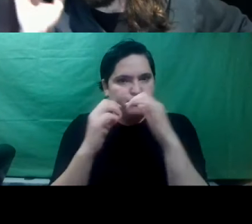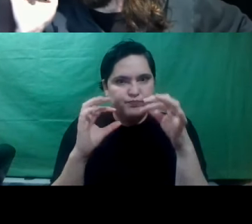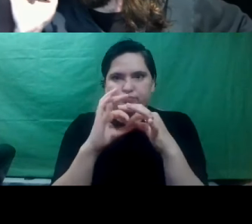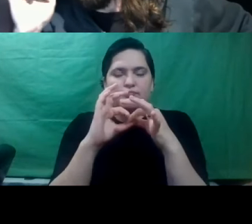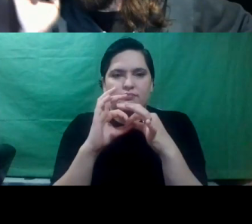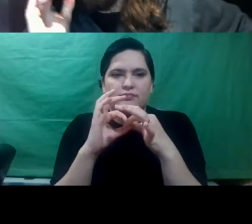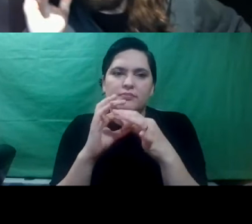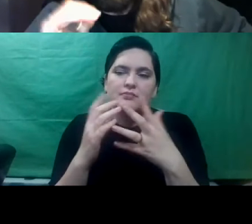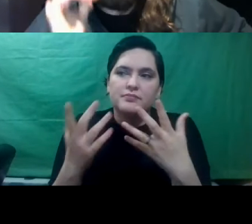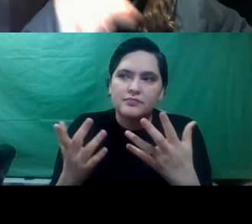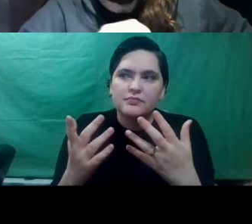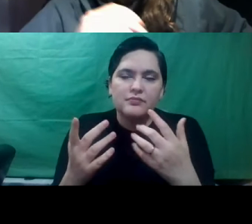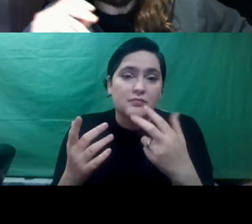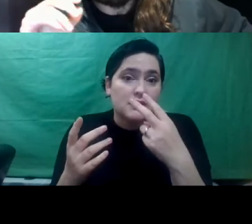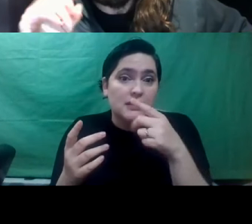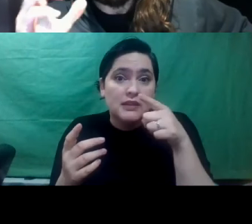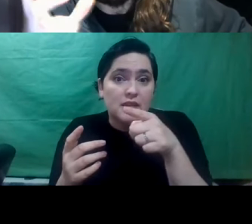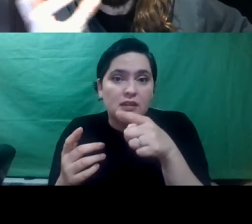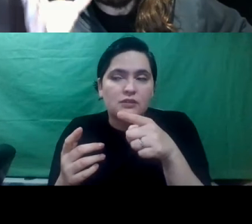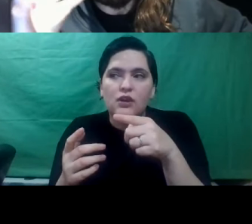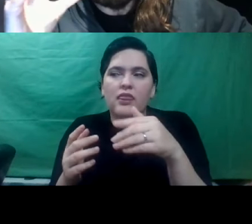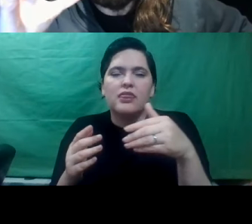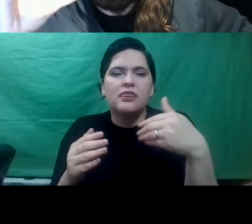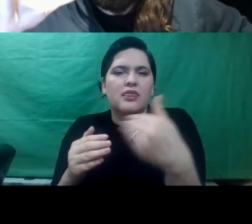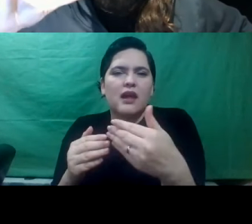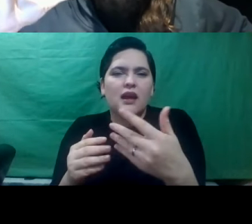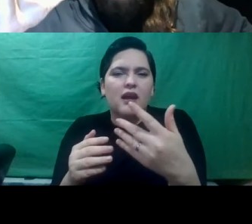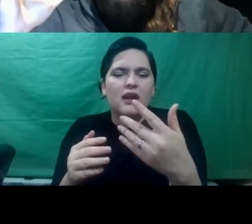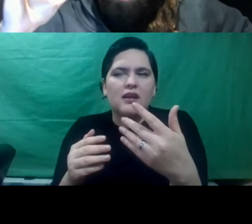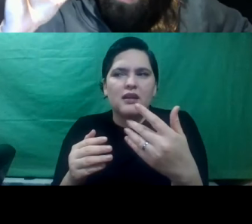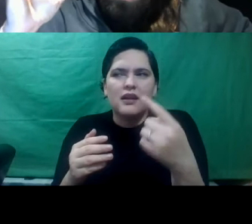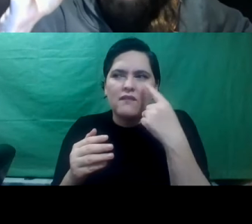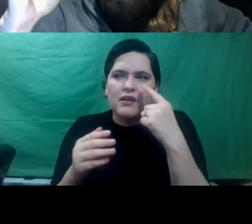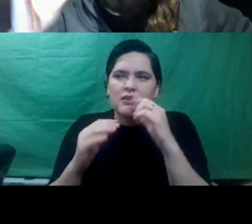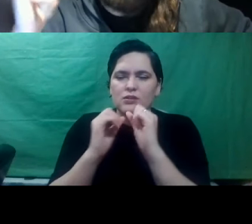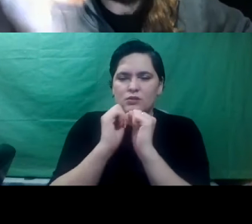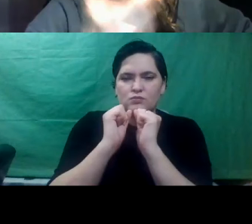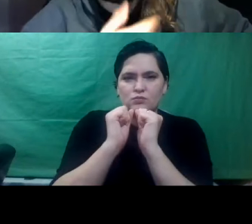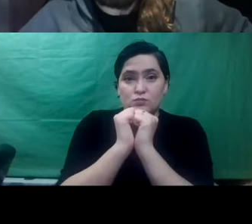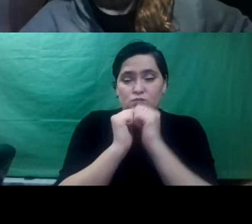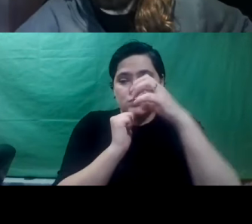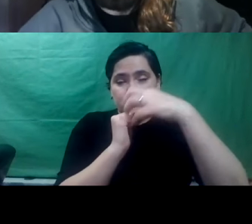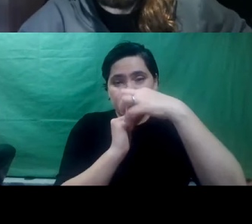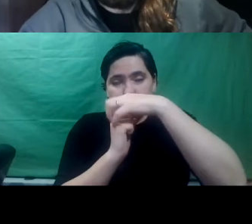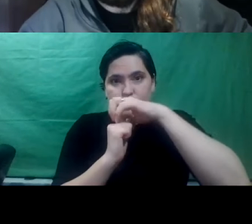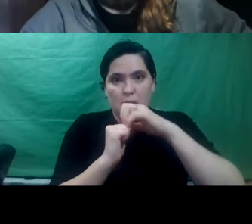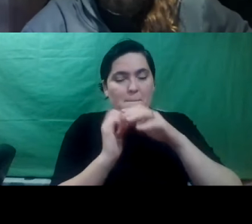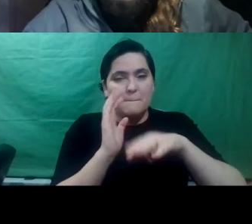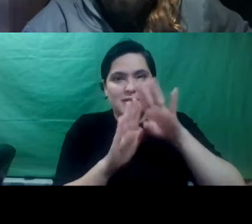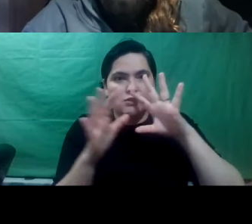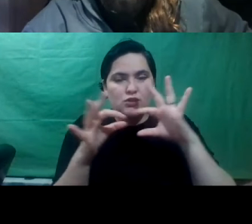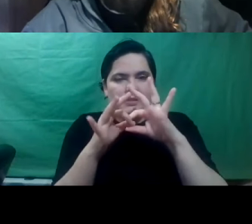perturbación está yendo específicamente a afectar a las regiones que representan los nodos más interconectados del